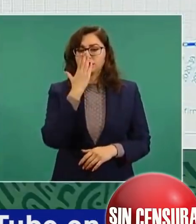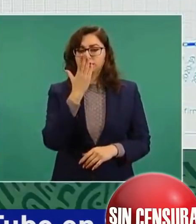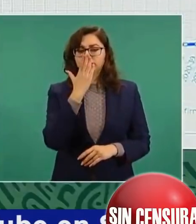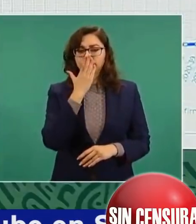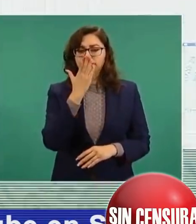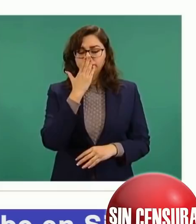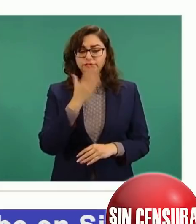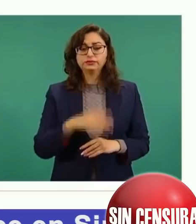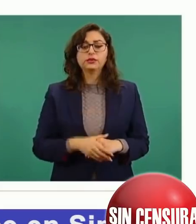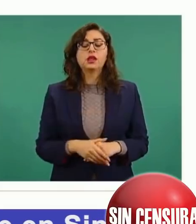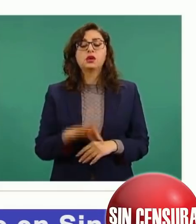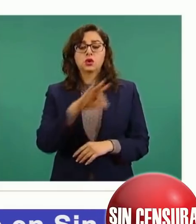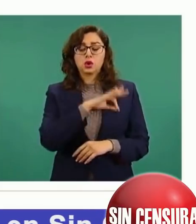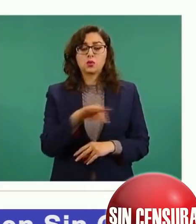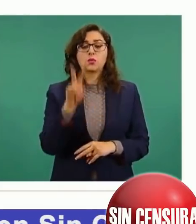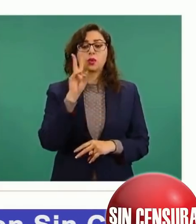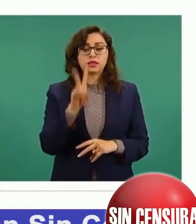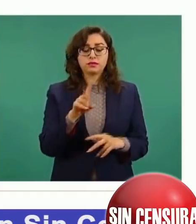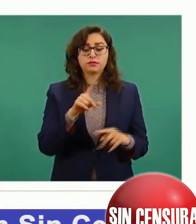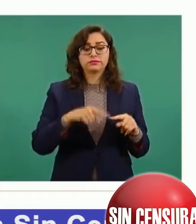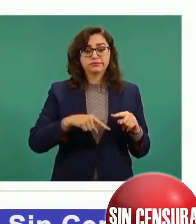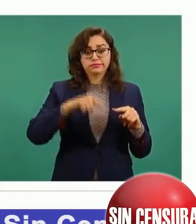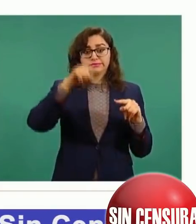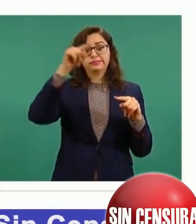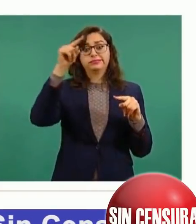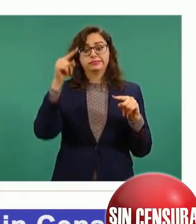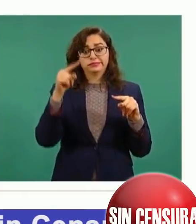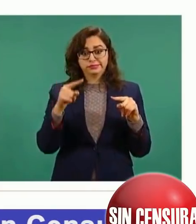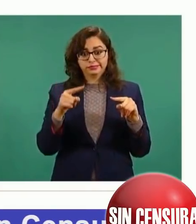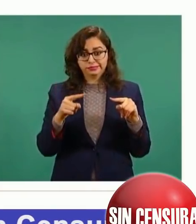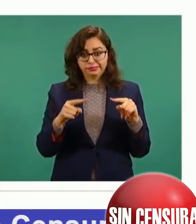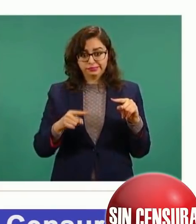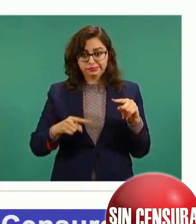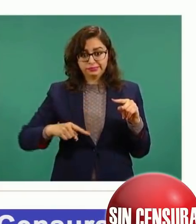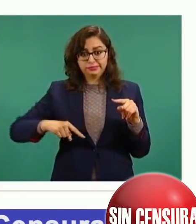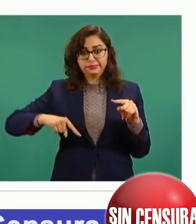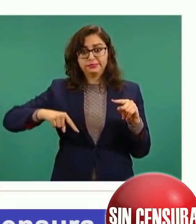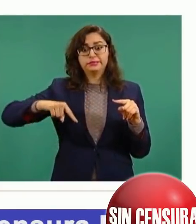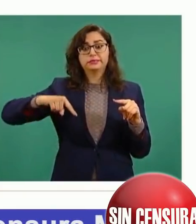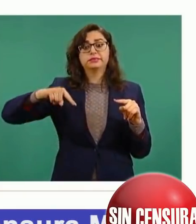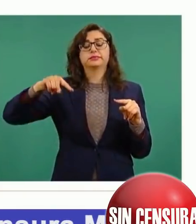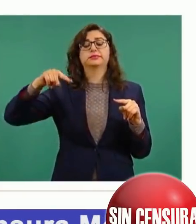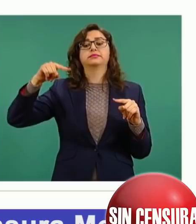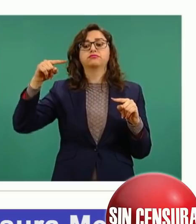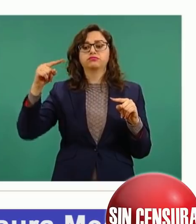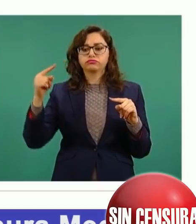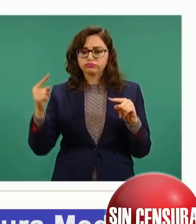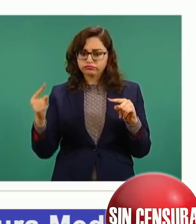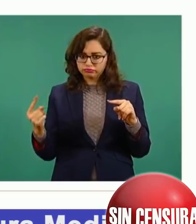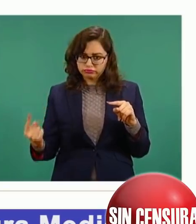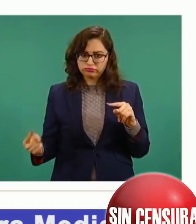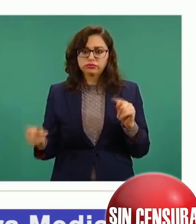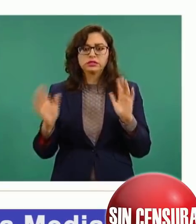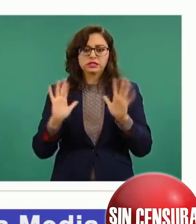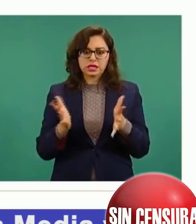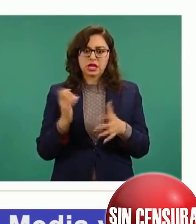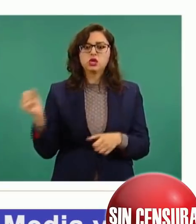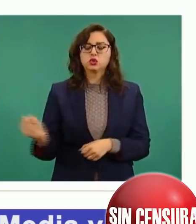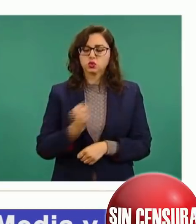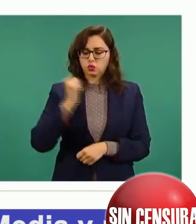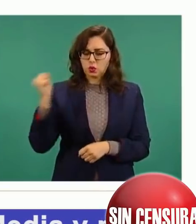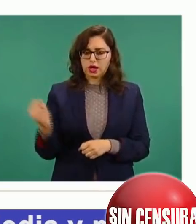Sonora, el patrón que se ve, llegamos al final del verano y empezó a subir. Afortunadamente recuperaron la tendencia ya